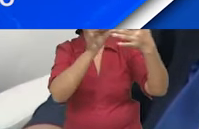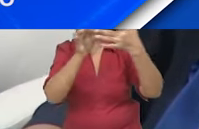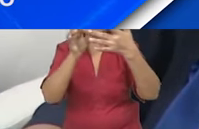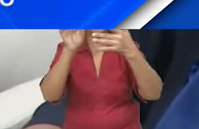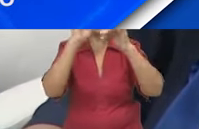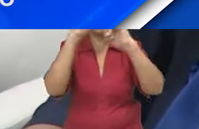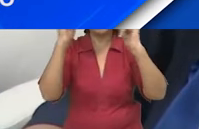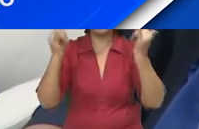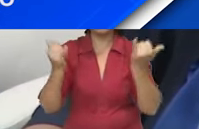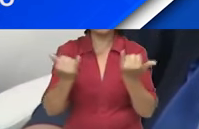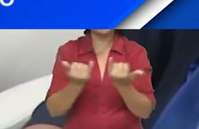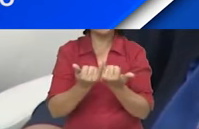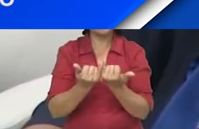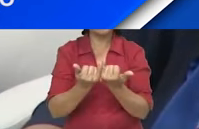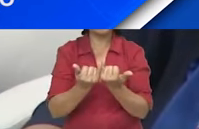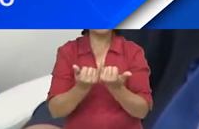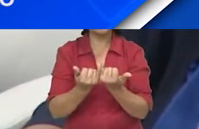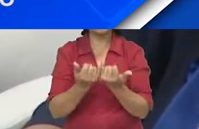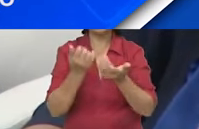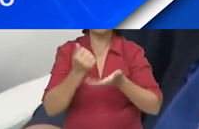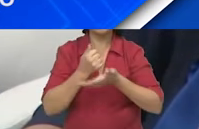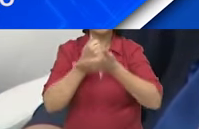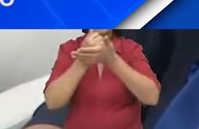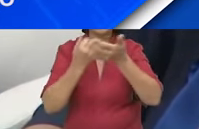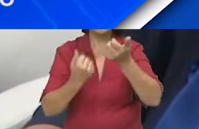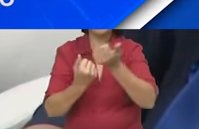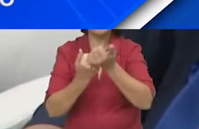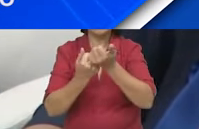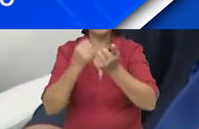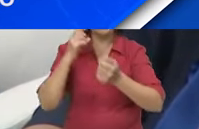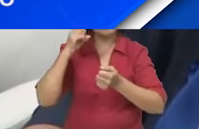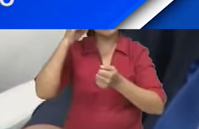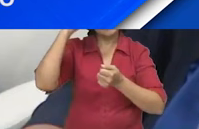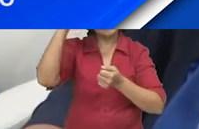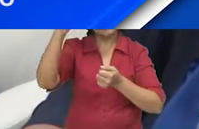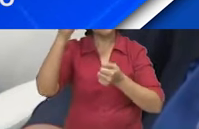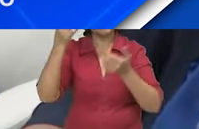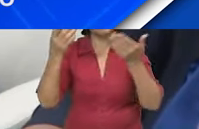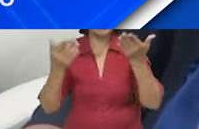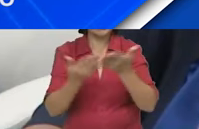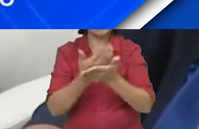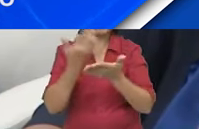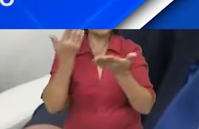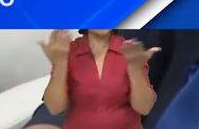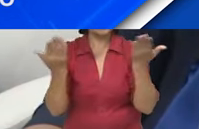especialistas internacionales que contribuyan a desarrollar e innovar